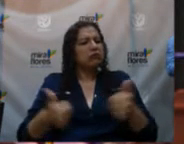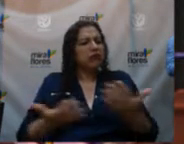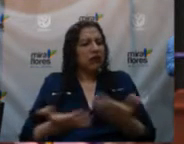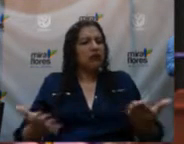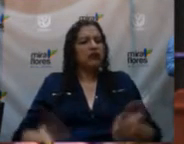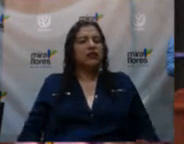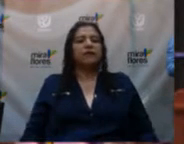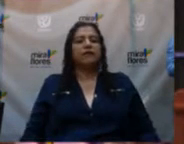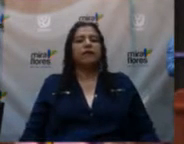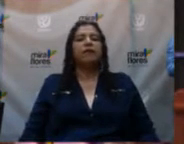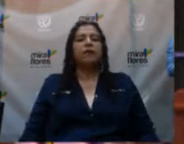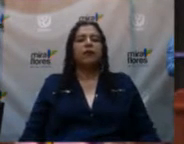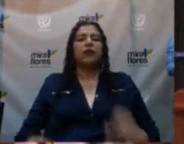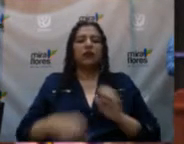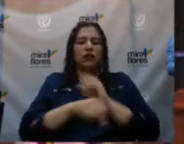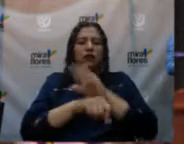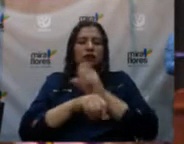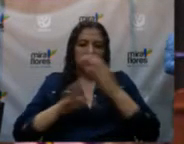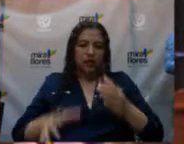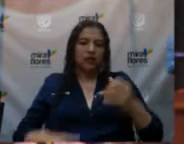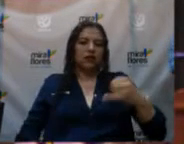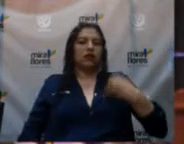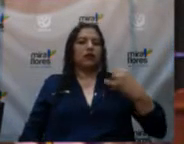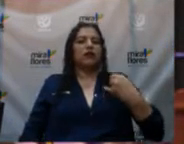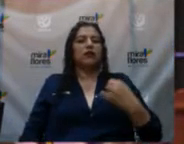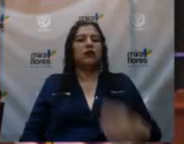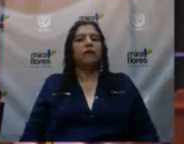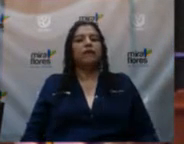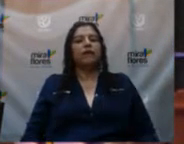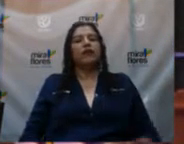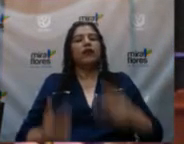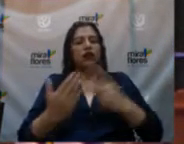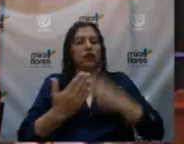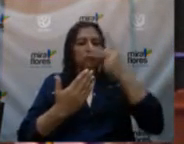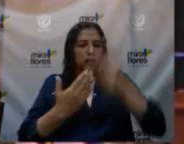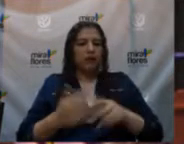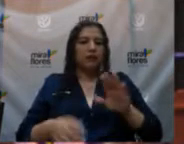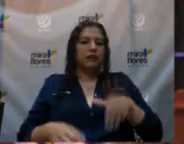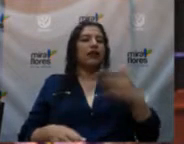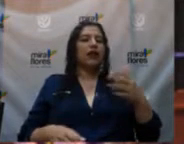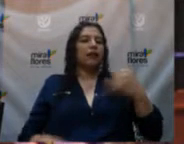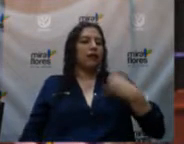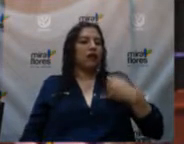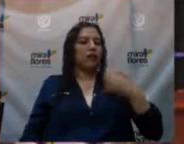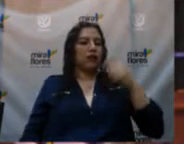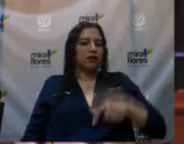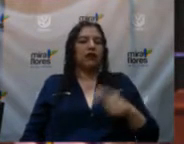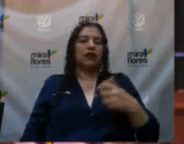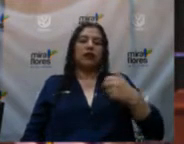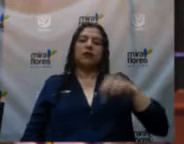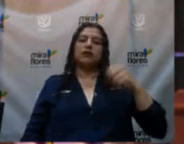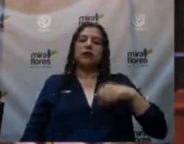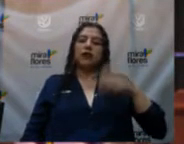bueno, dentro del Consejo Distrital de la Juventud y los programas que existen juveniles en la municipalidad, como es el programa